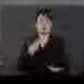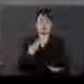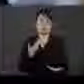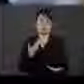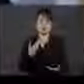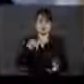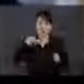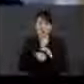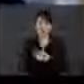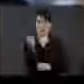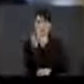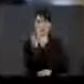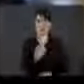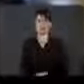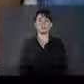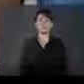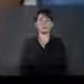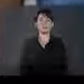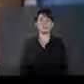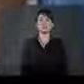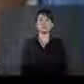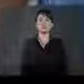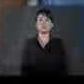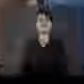Lo que pasa es que... Quedé en la U.